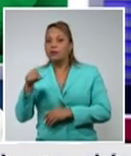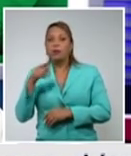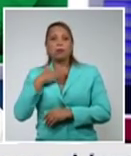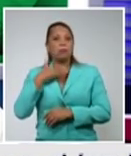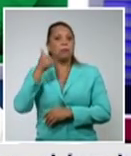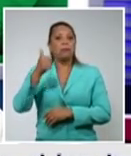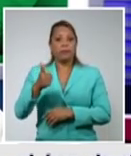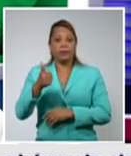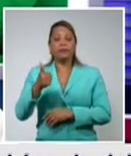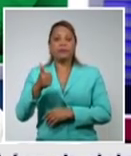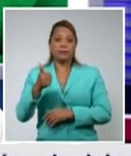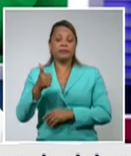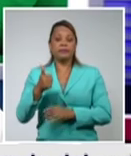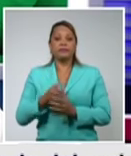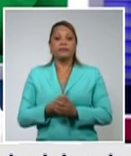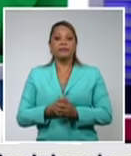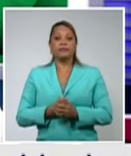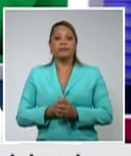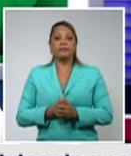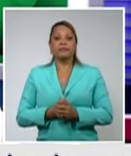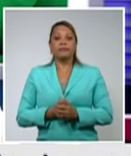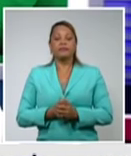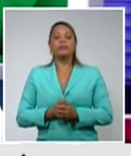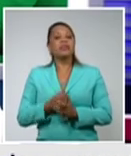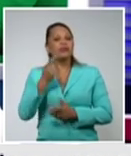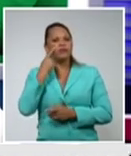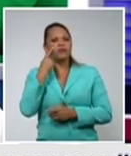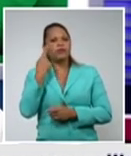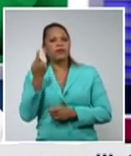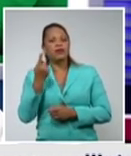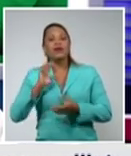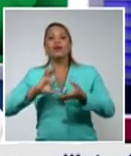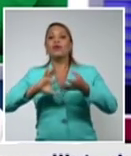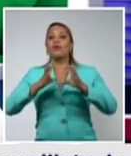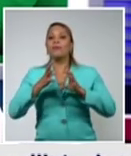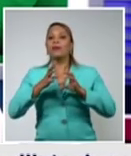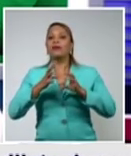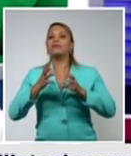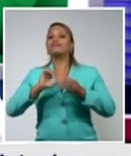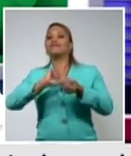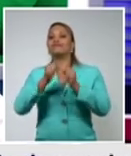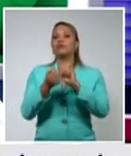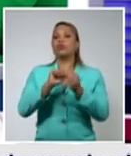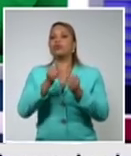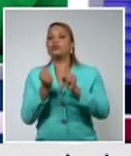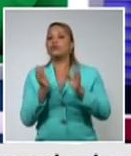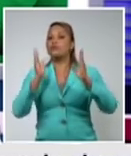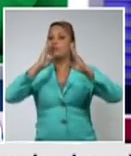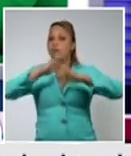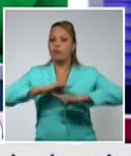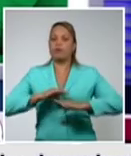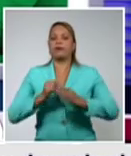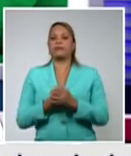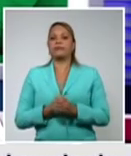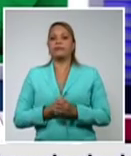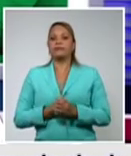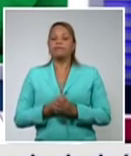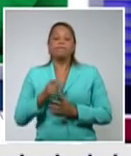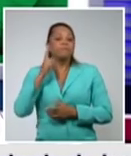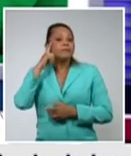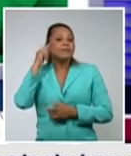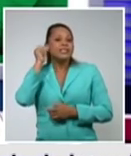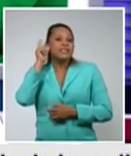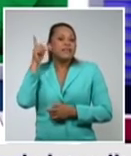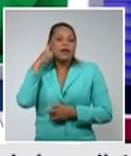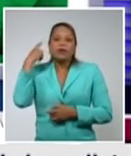y también pone de manifiesto lo complejo del control, ya que no tenemos la menor idea de quién lo tiene